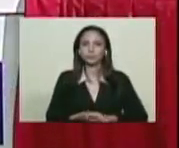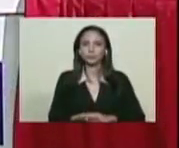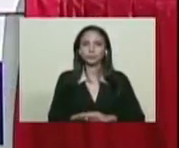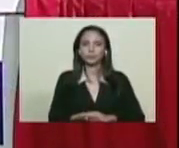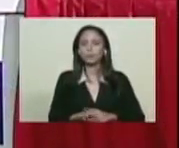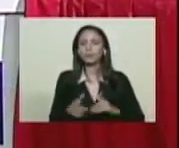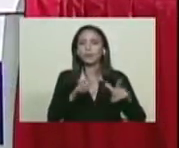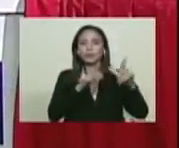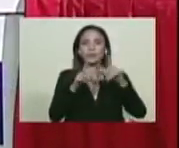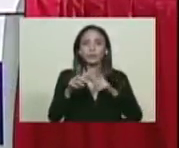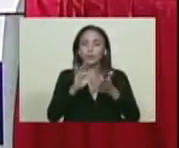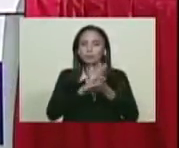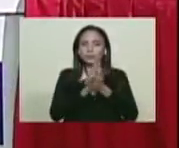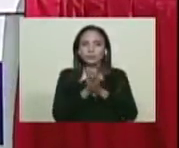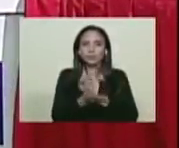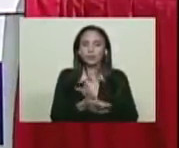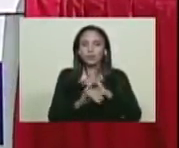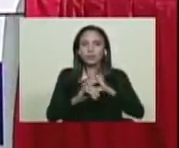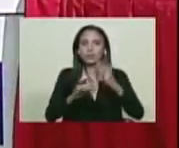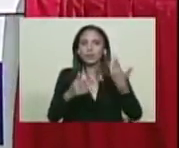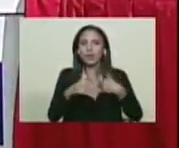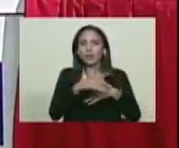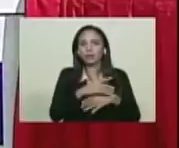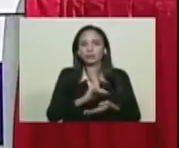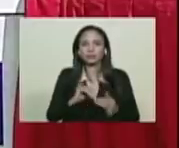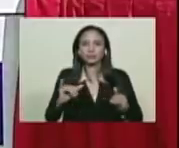Ya basta, ya basta, ya basta ya.